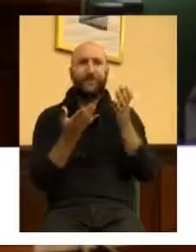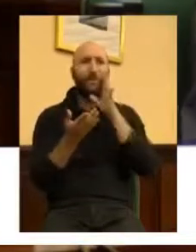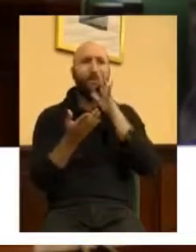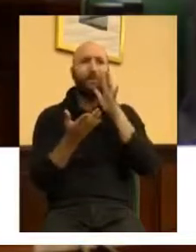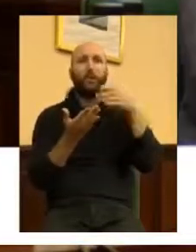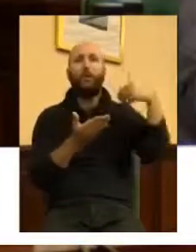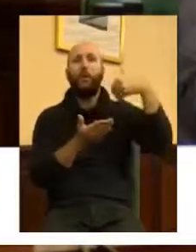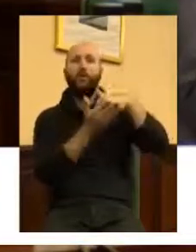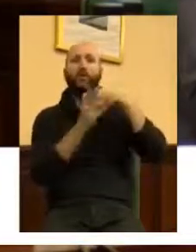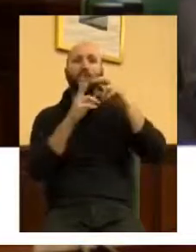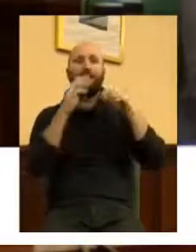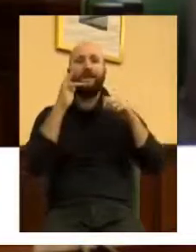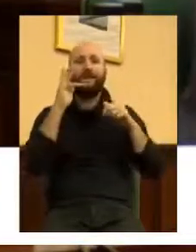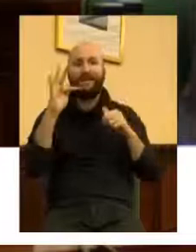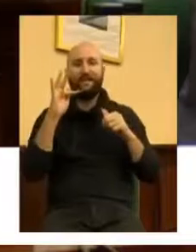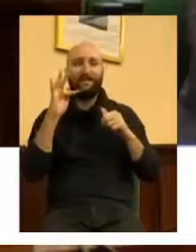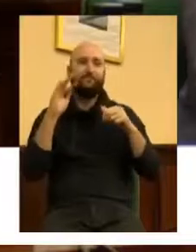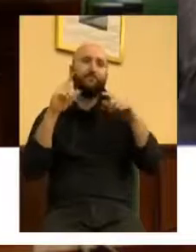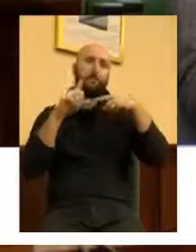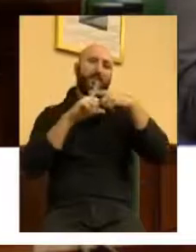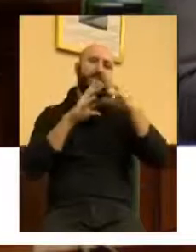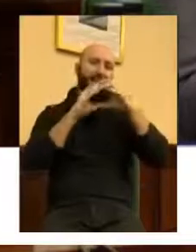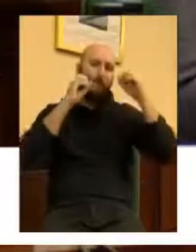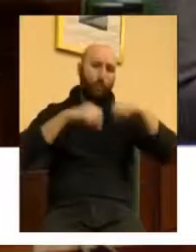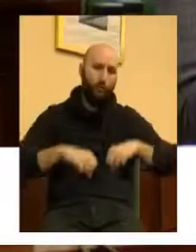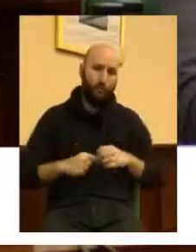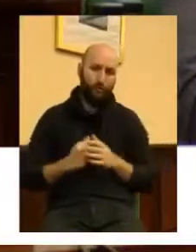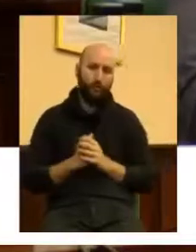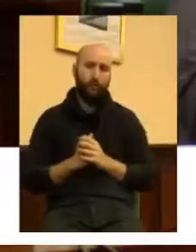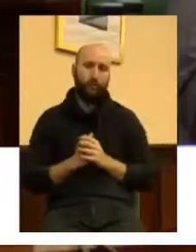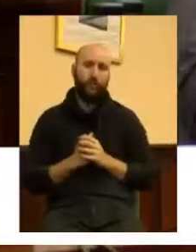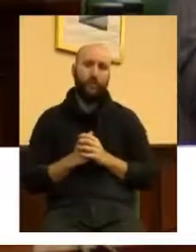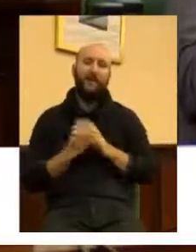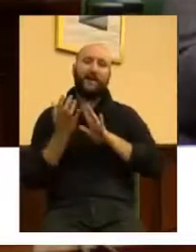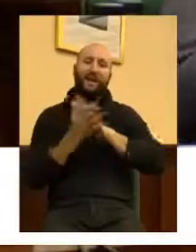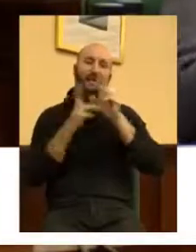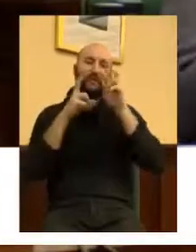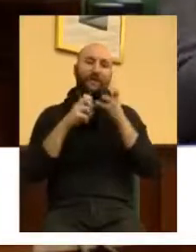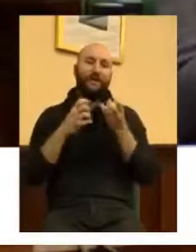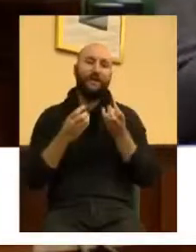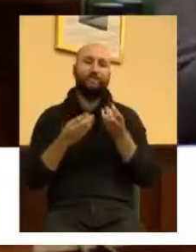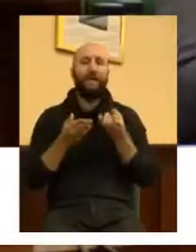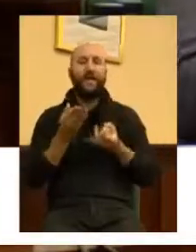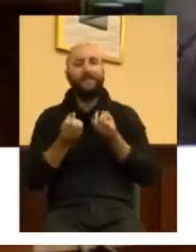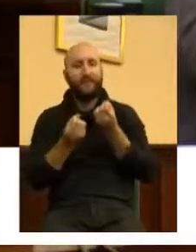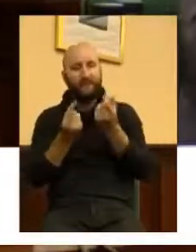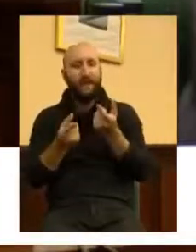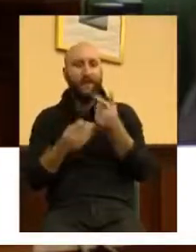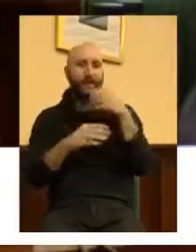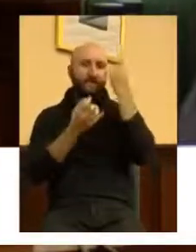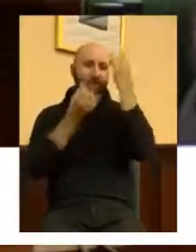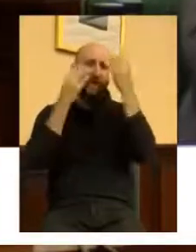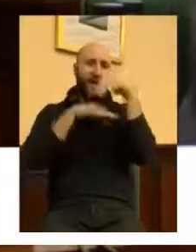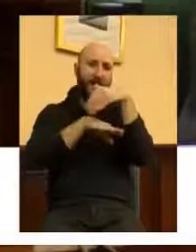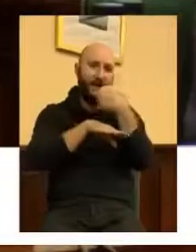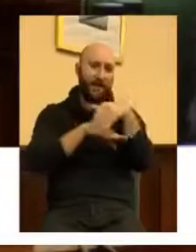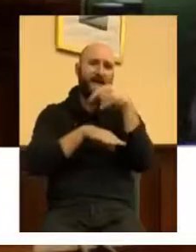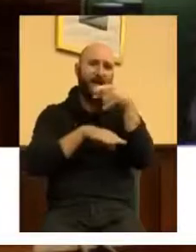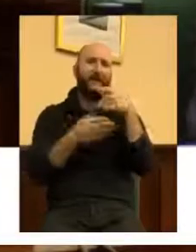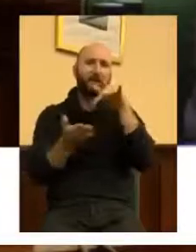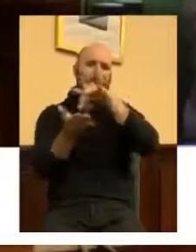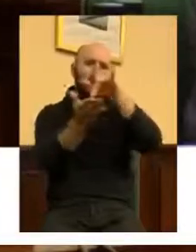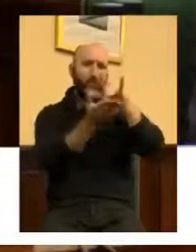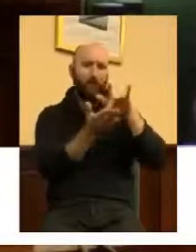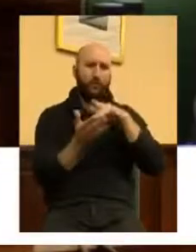parte expositiva y una parte de acuerdos, claro. Hablamos de llevar actividades a la calle, en la calle pasan muchas cosas y por eso se desglosan